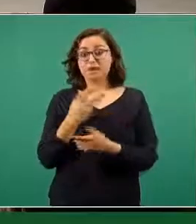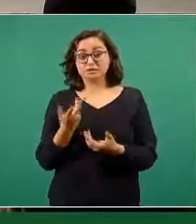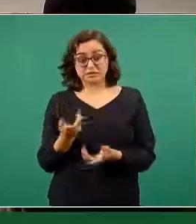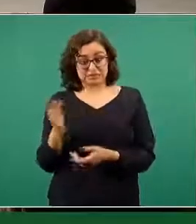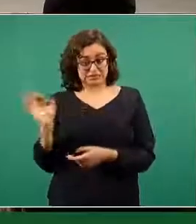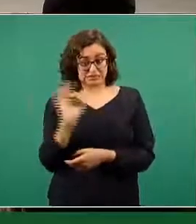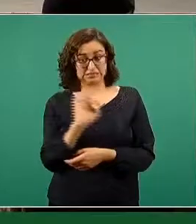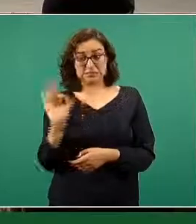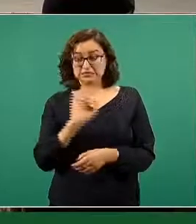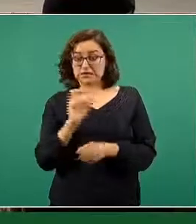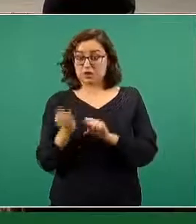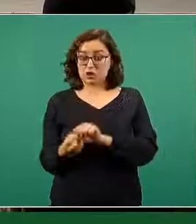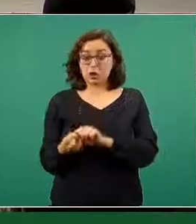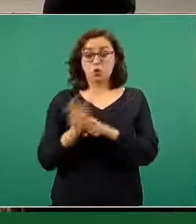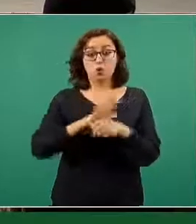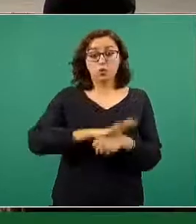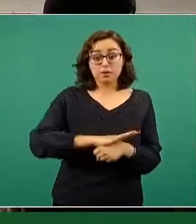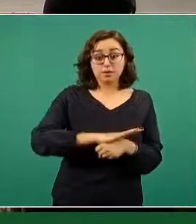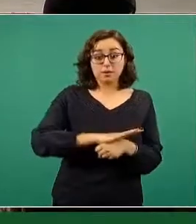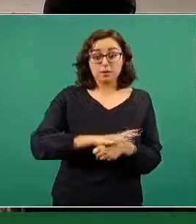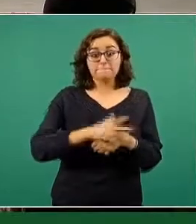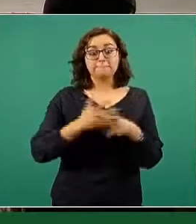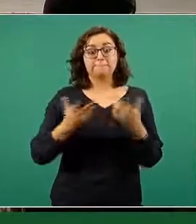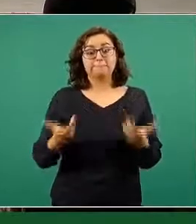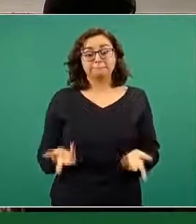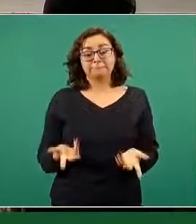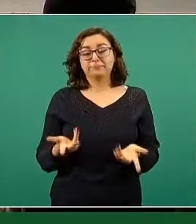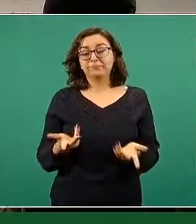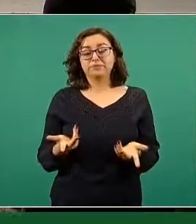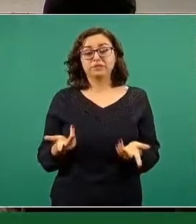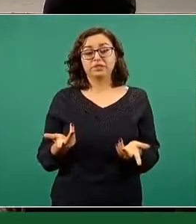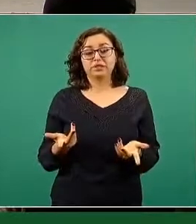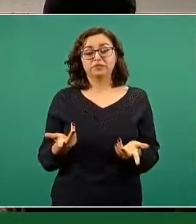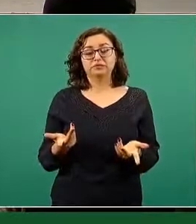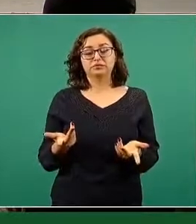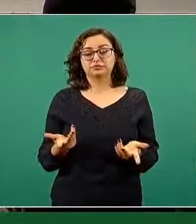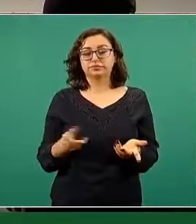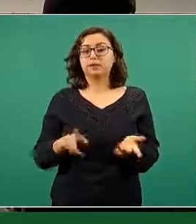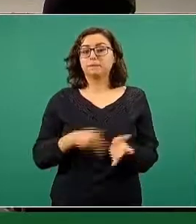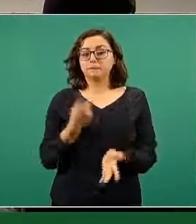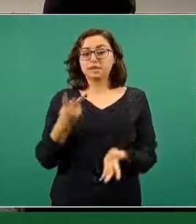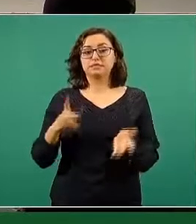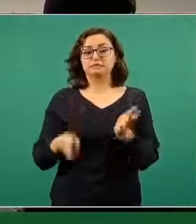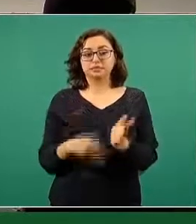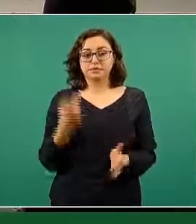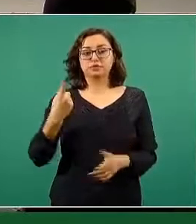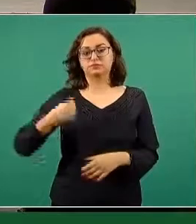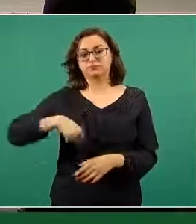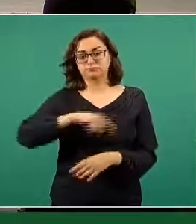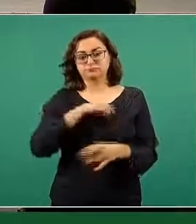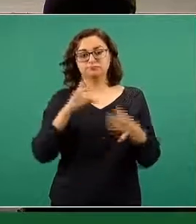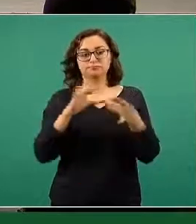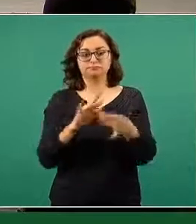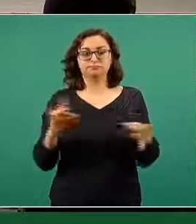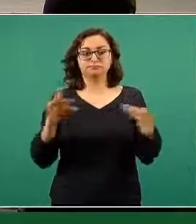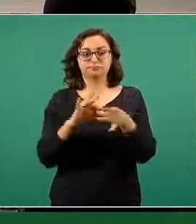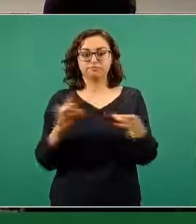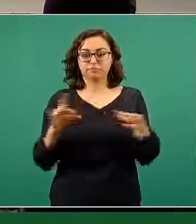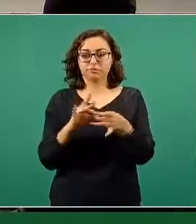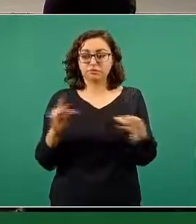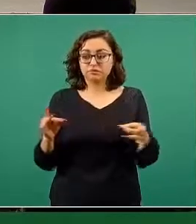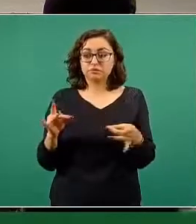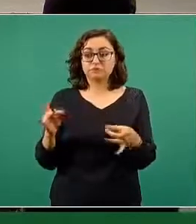a COVID, independientemente, y esto hay que recordar, lo hemos dicho también muchas veces, un